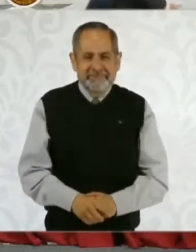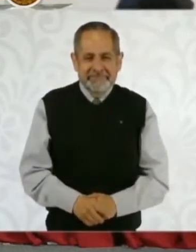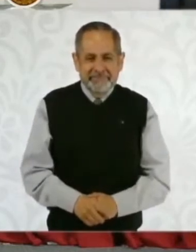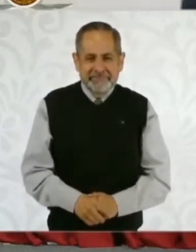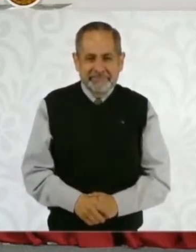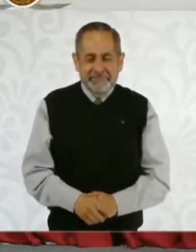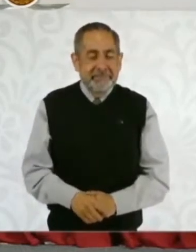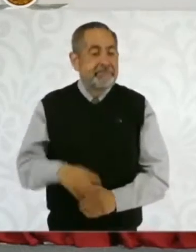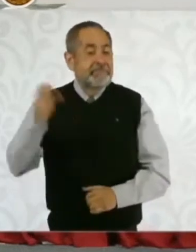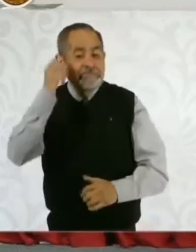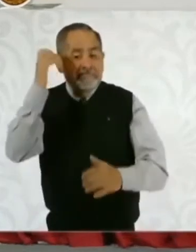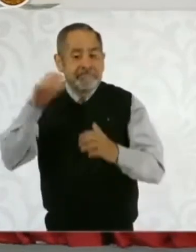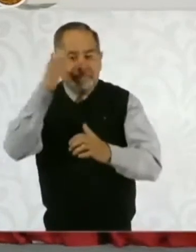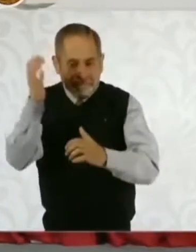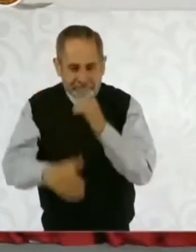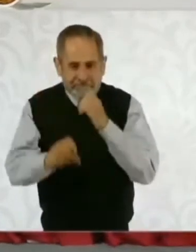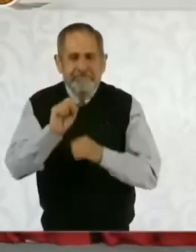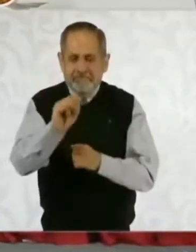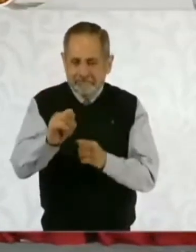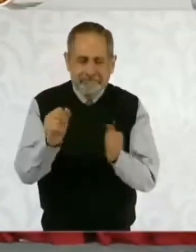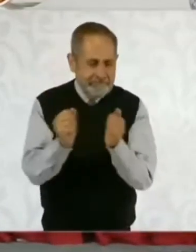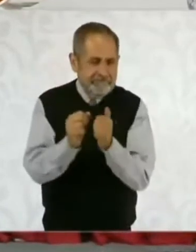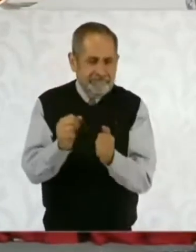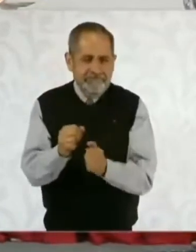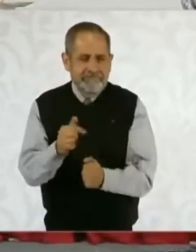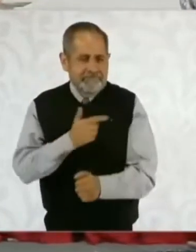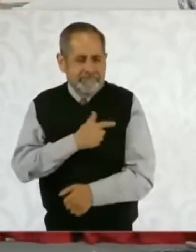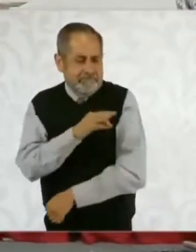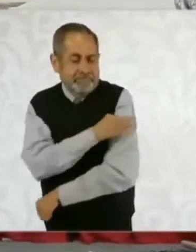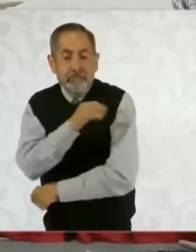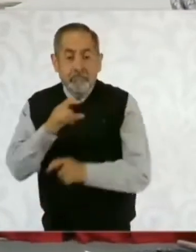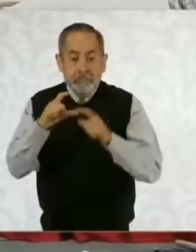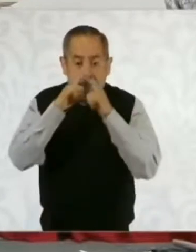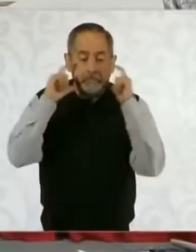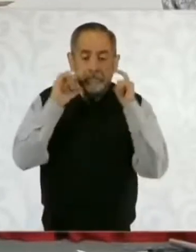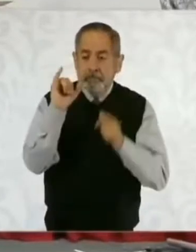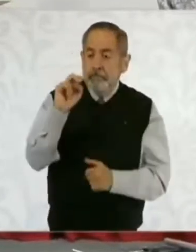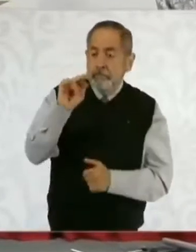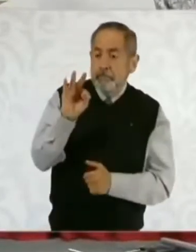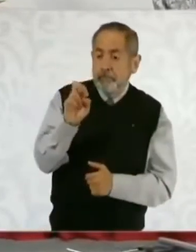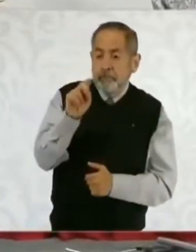Gracias. Terminando la conferencia, nos vacunamos de influenza, que no me vacunaron.